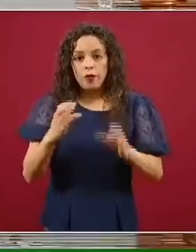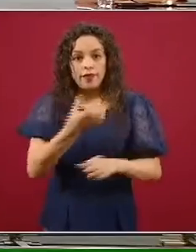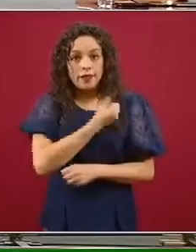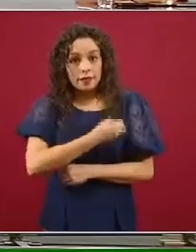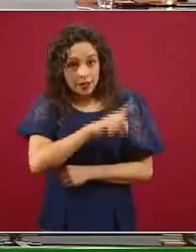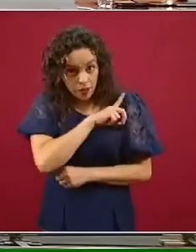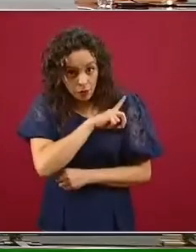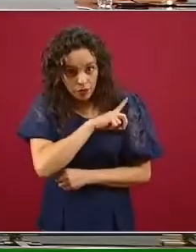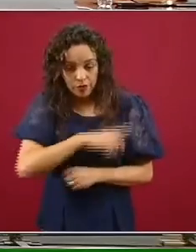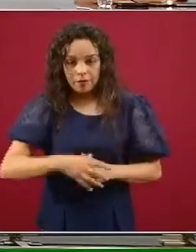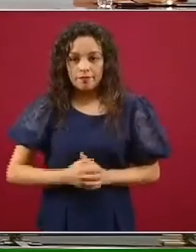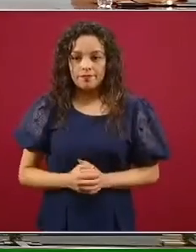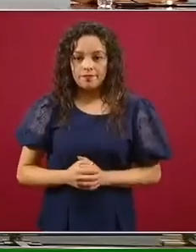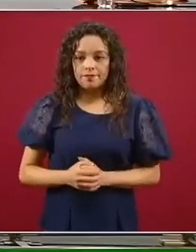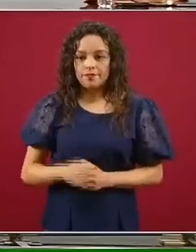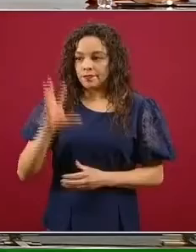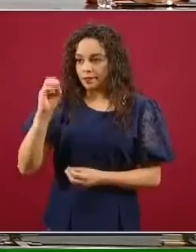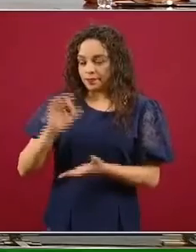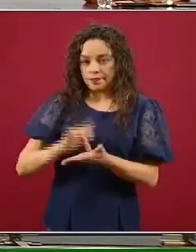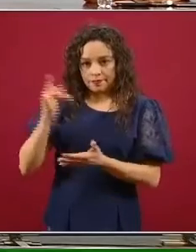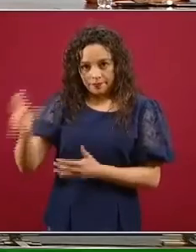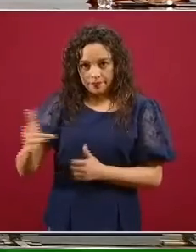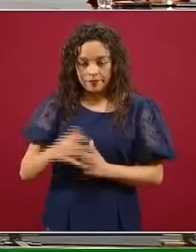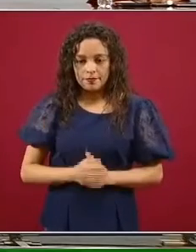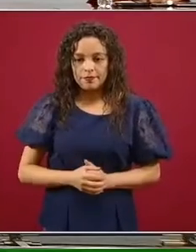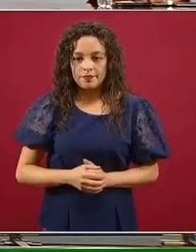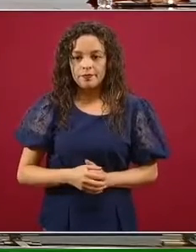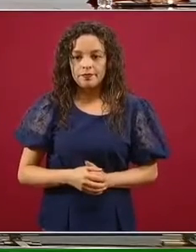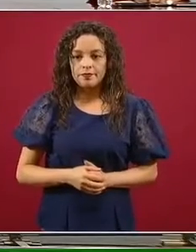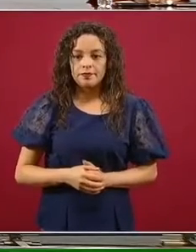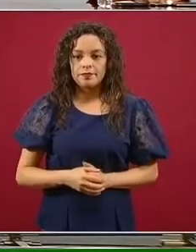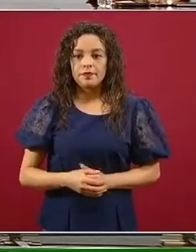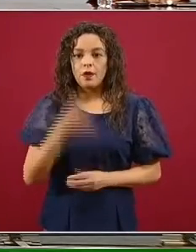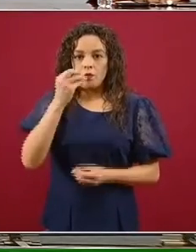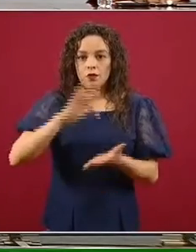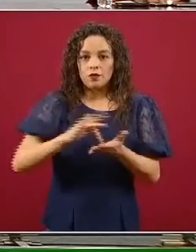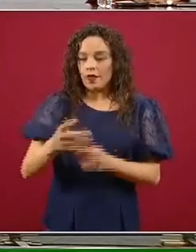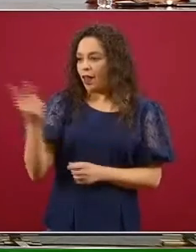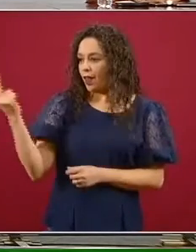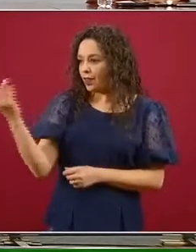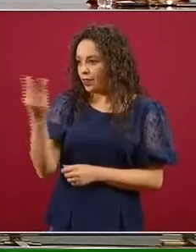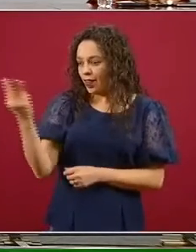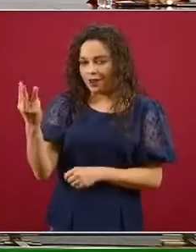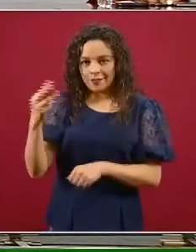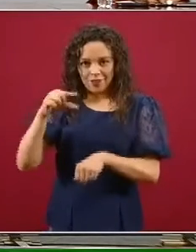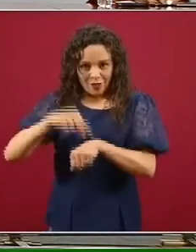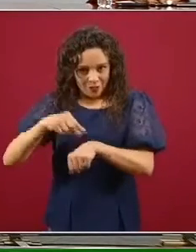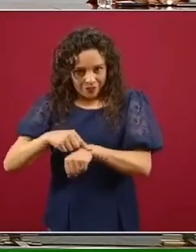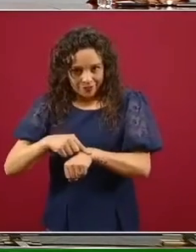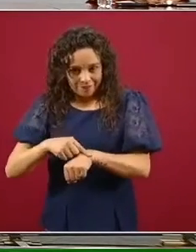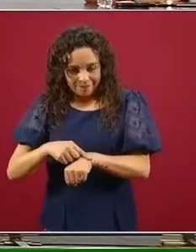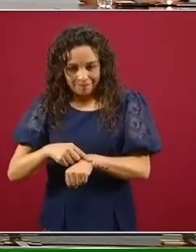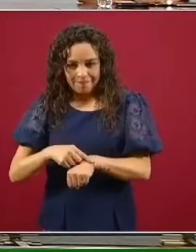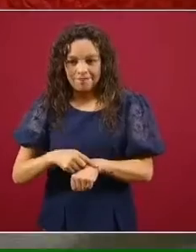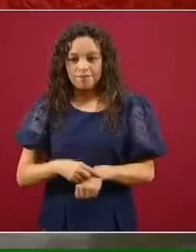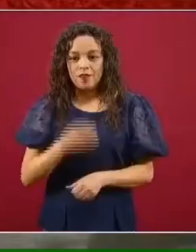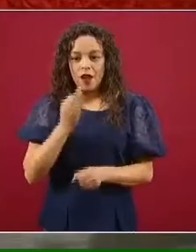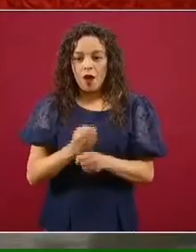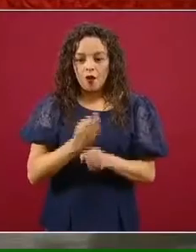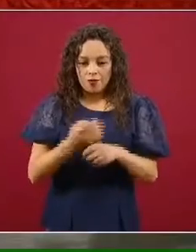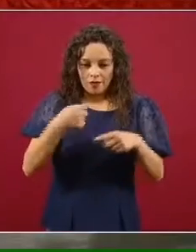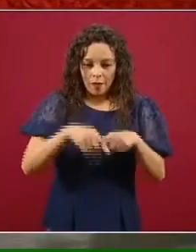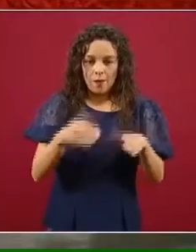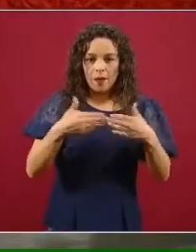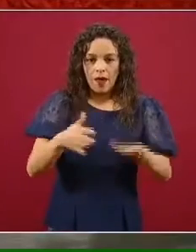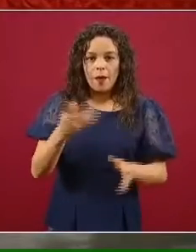Gracias. Muchas gracias, doctora Aletzia de la Torre. Gracias, doctor Simón Cava. Gracias, doctora Lomía. Vamos a abrir a alguien dejamos